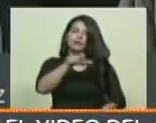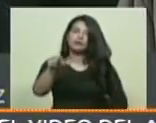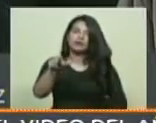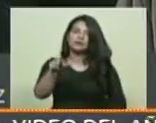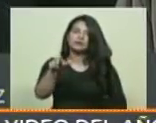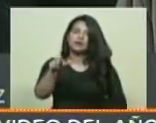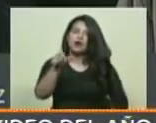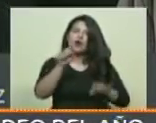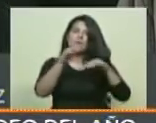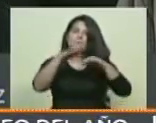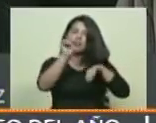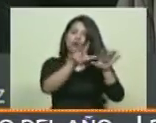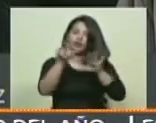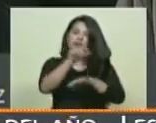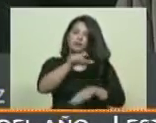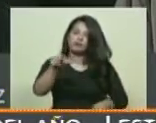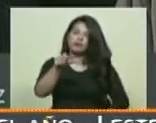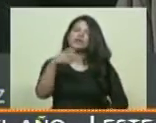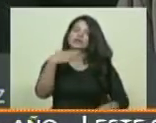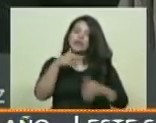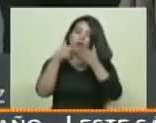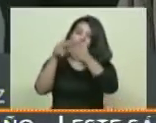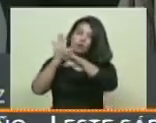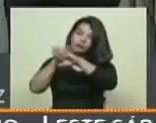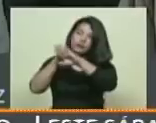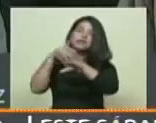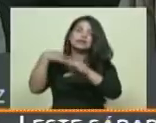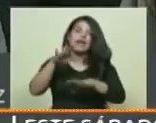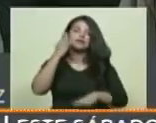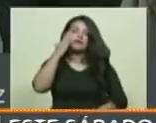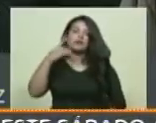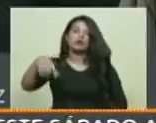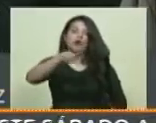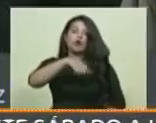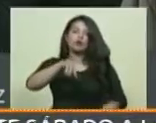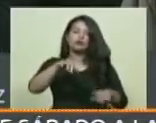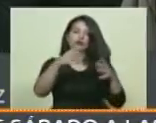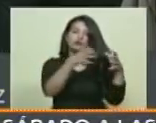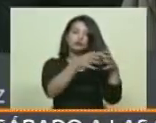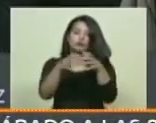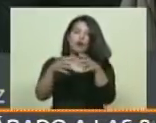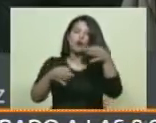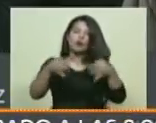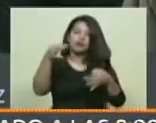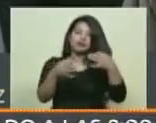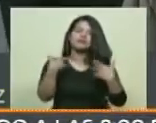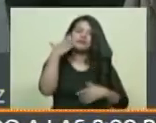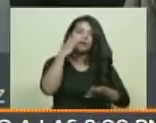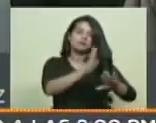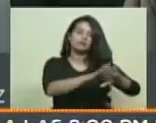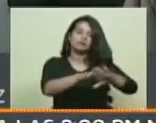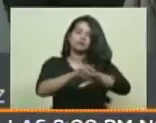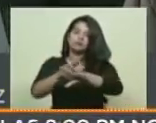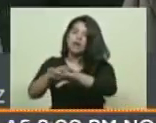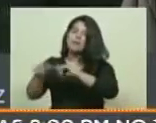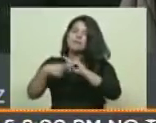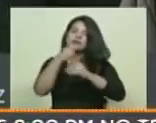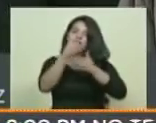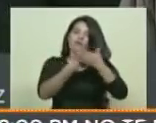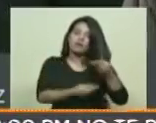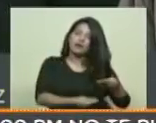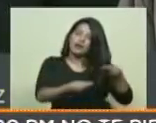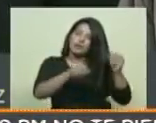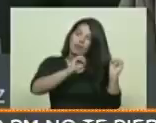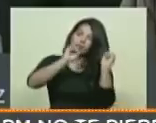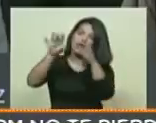unas recomendaciones que, bueno, ya se hicieron del conocimiento de los distintos órganos del sistema de justicia penal, así como el informe que se remitió al